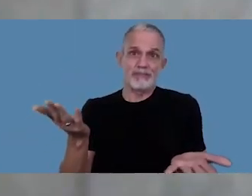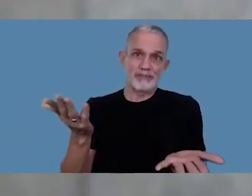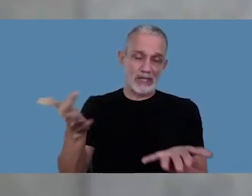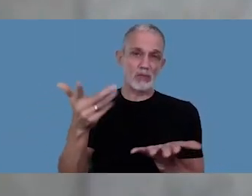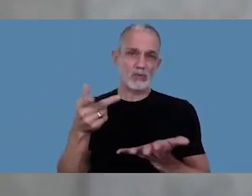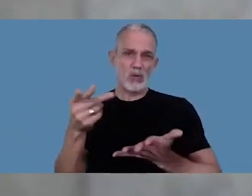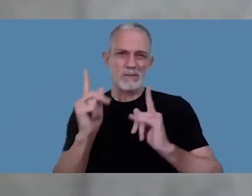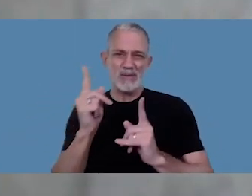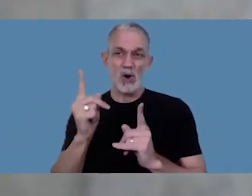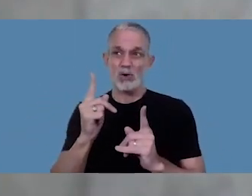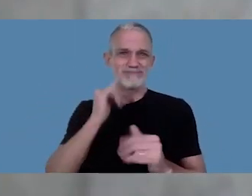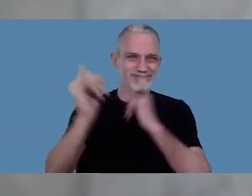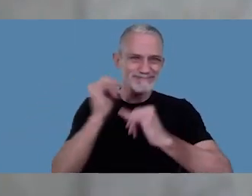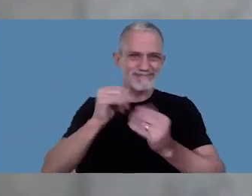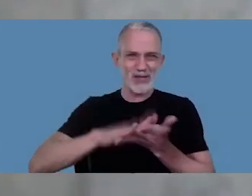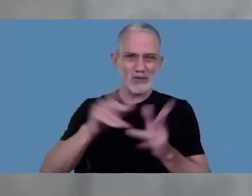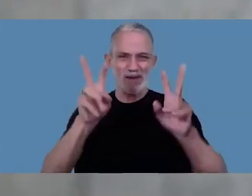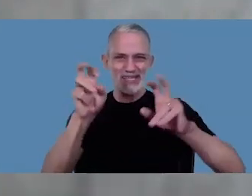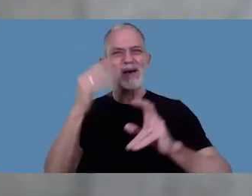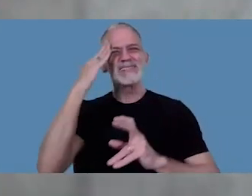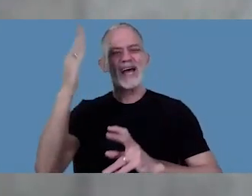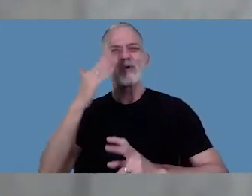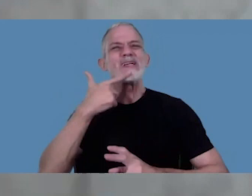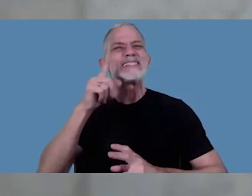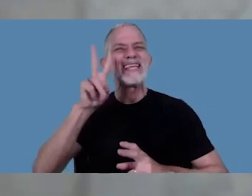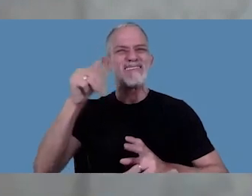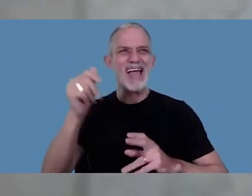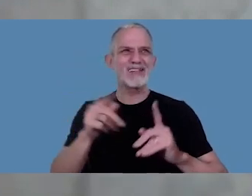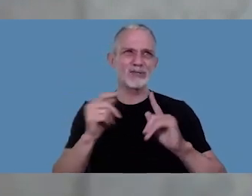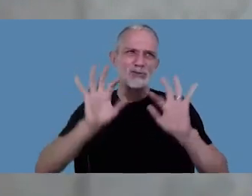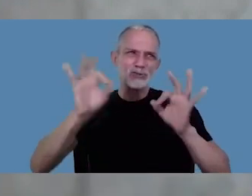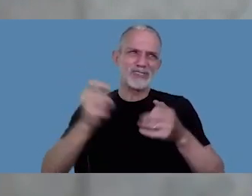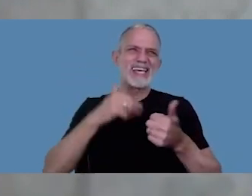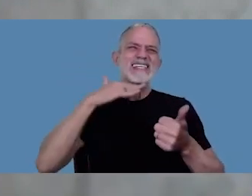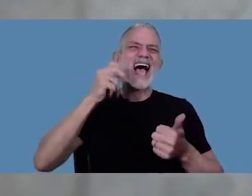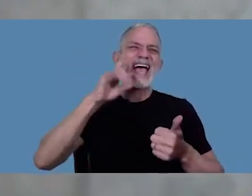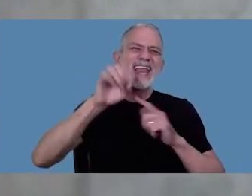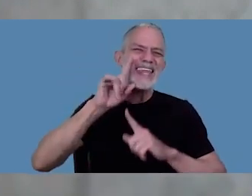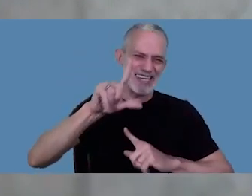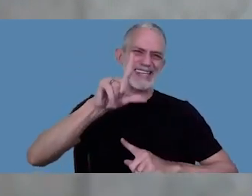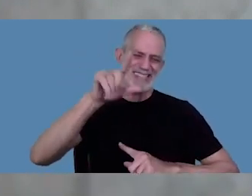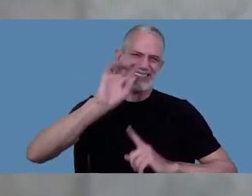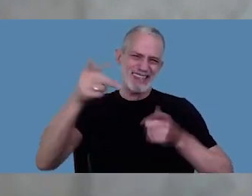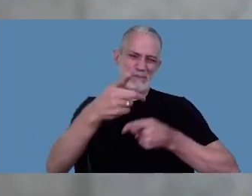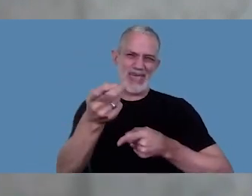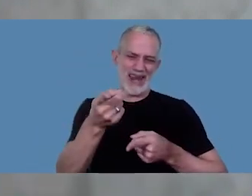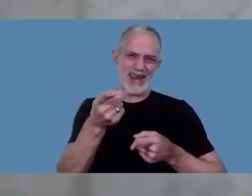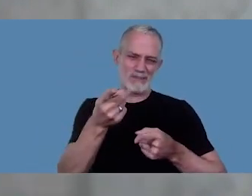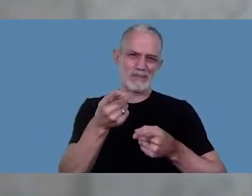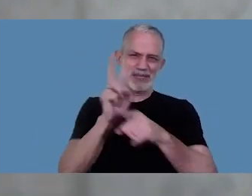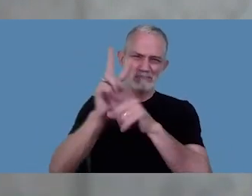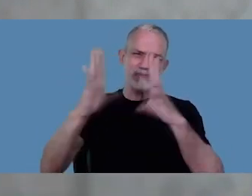estamos hablando también, un saludo para Silvia y Jacqueline, que sé que está mucho en el tema ambiental. El tema, claro, obviamente, hay